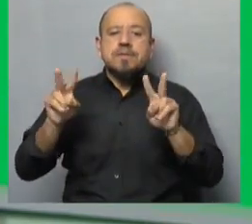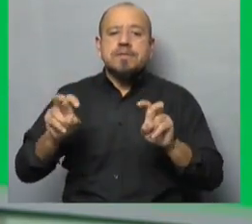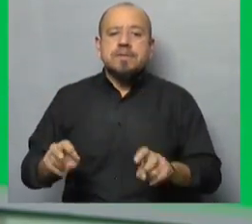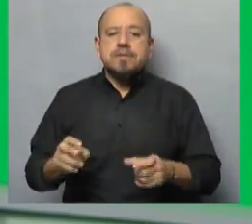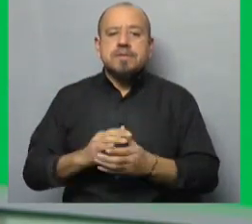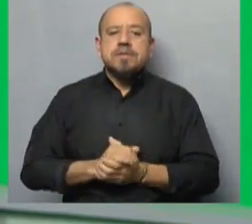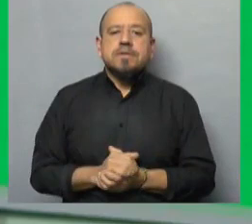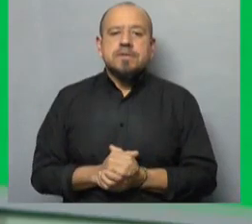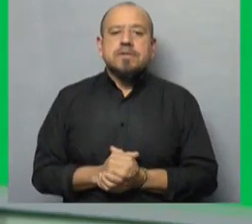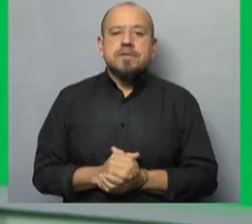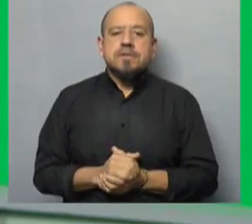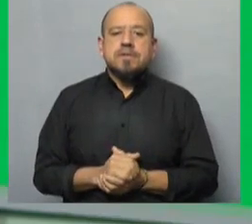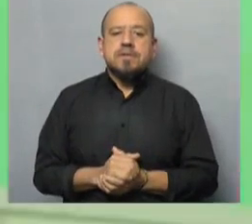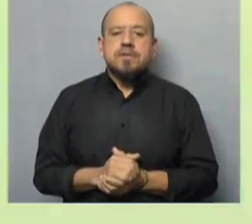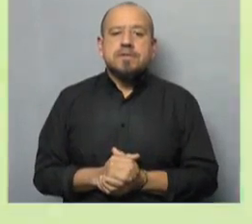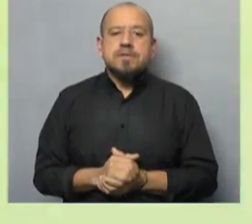titulares